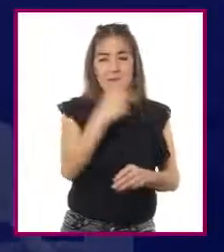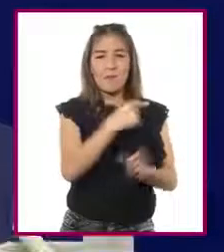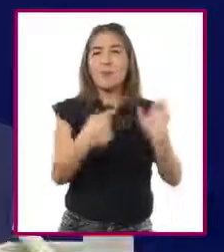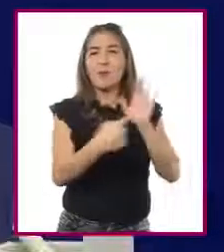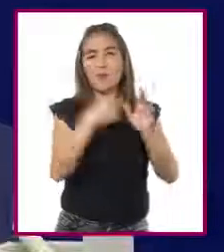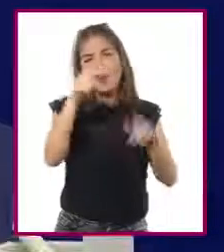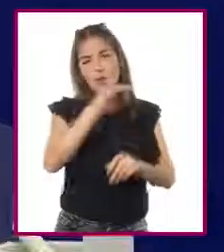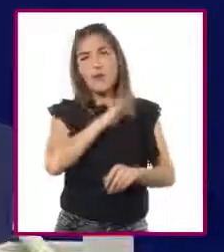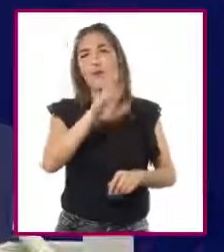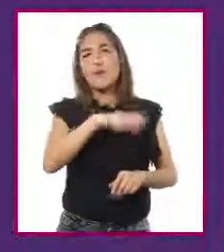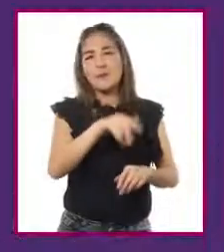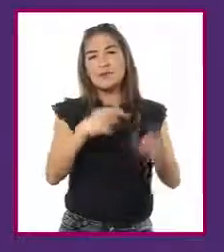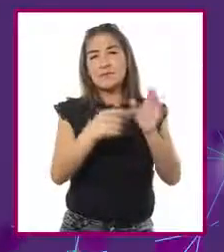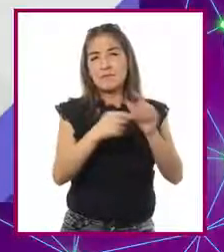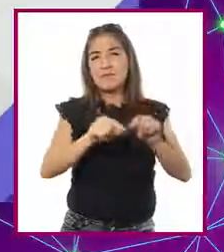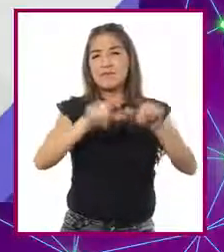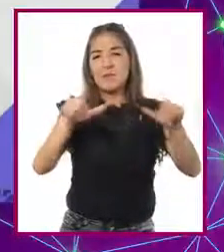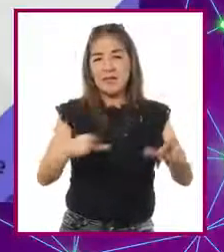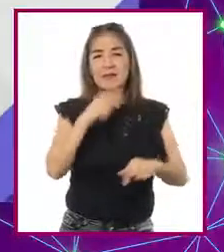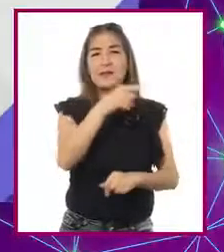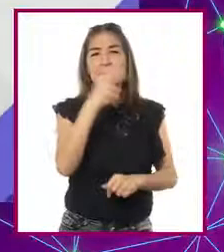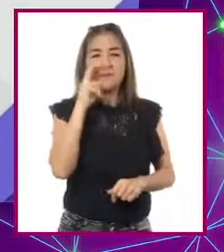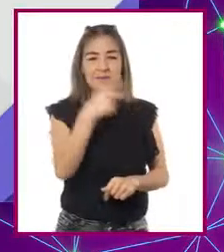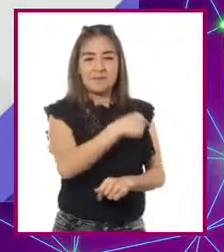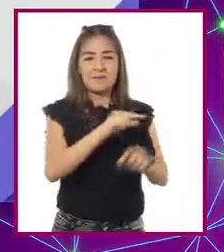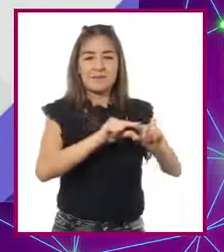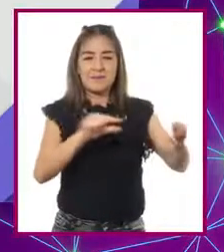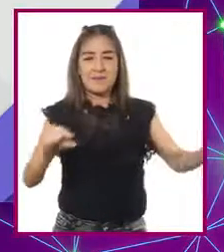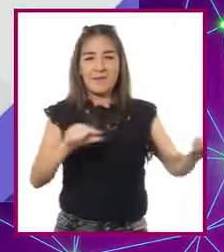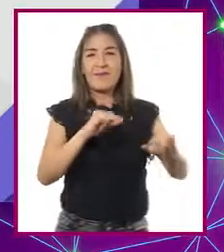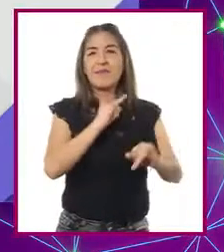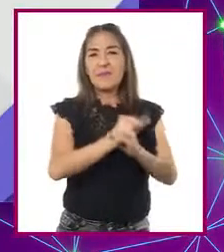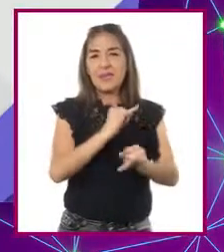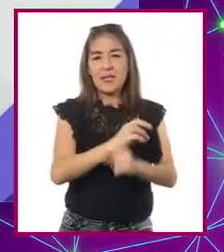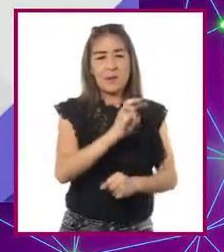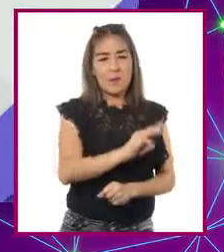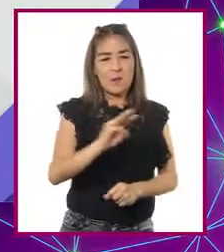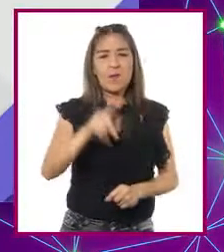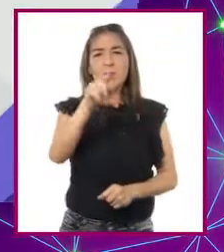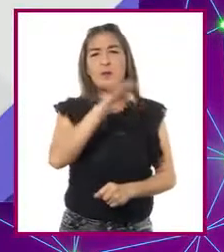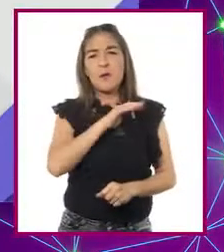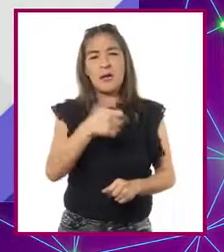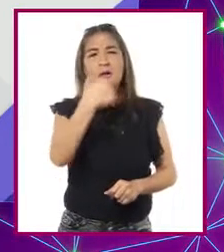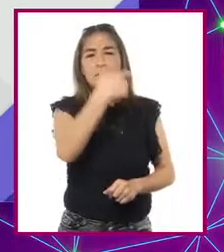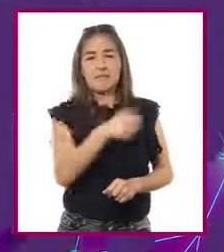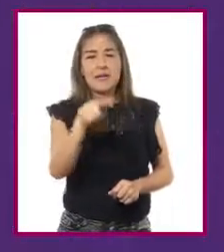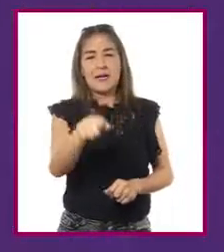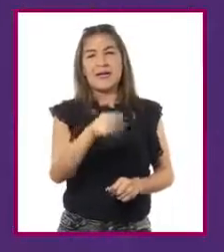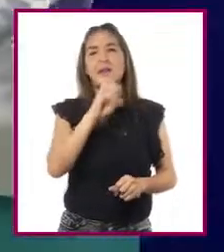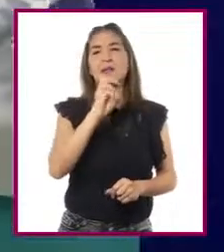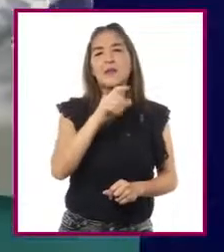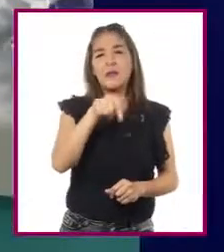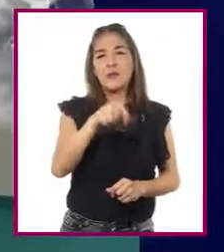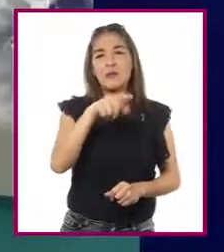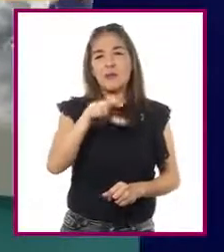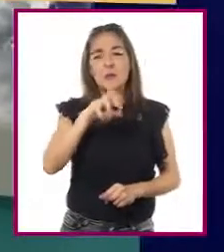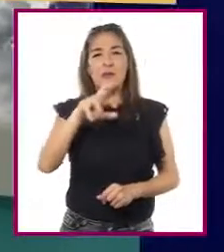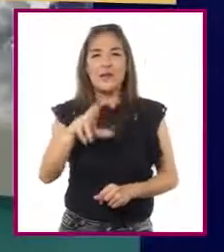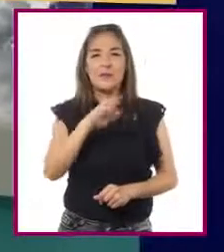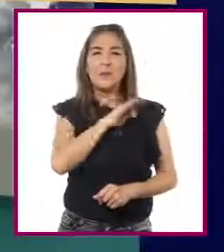ves? Está disponible en la siguiente dirección electrónica o escaneando el código QR.